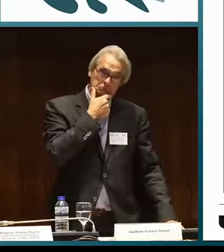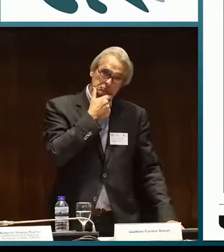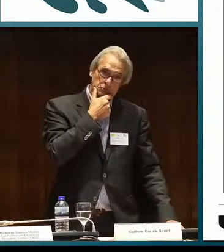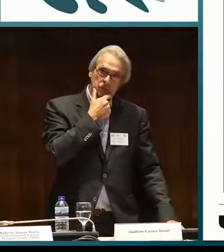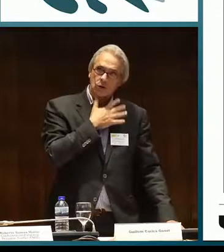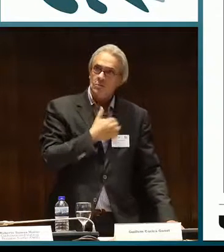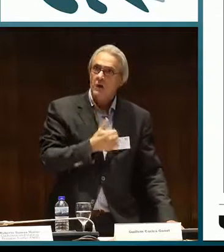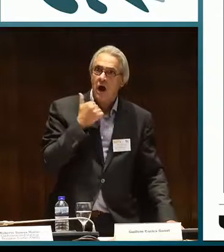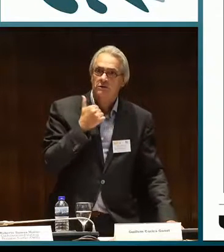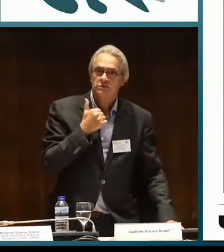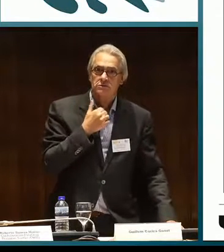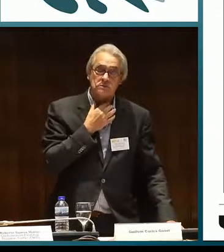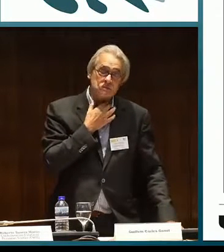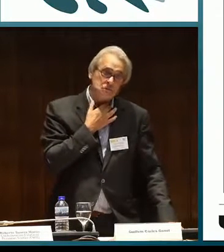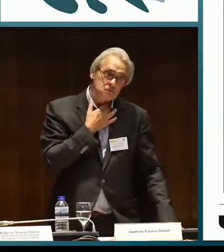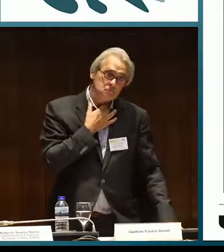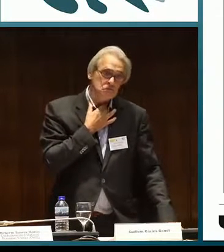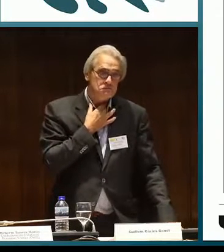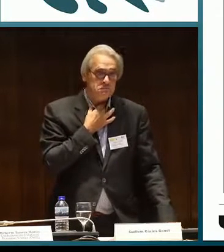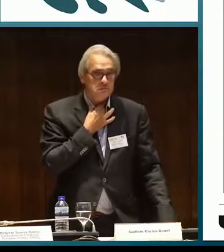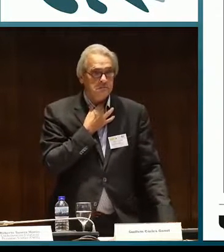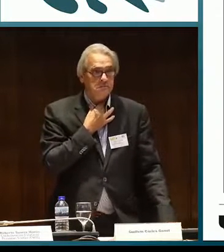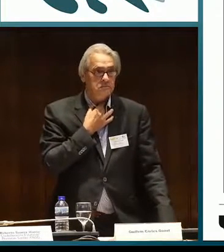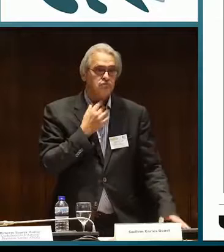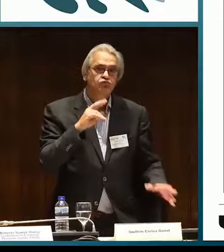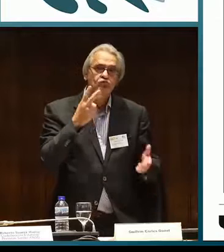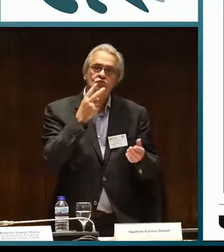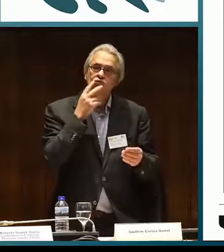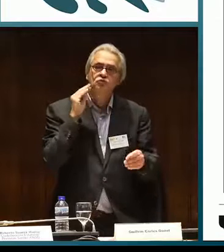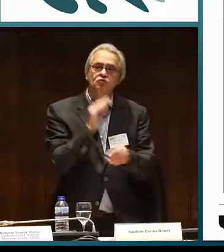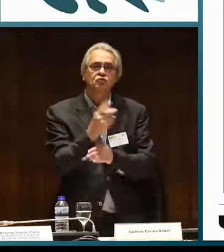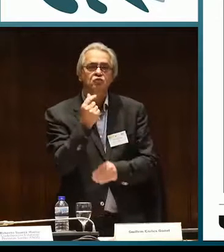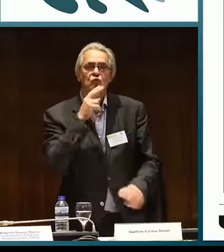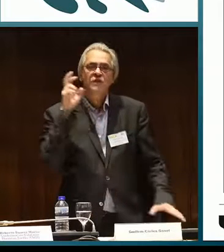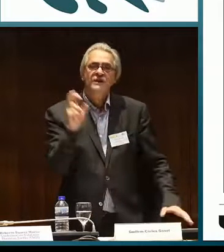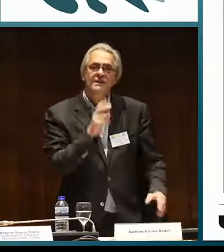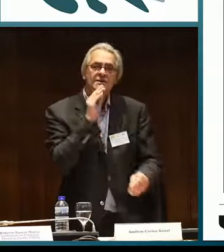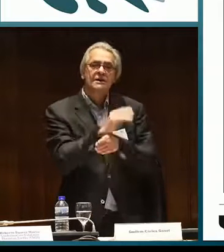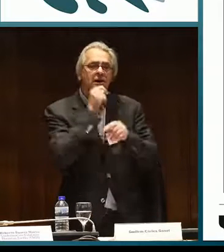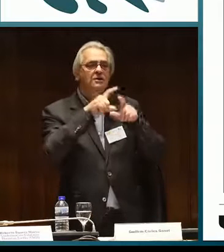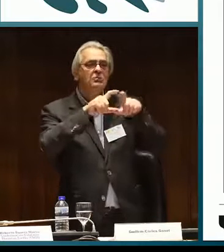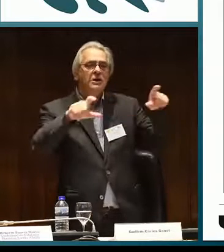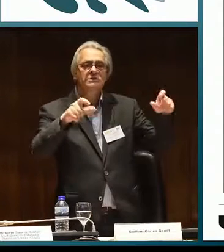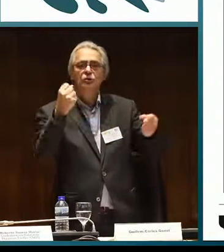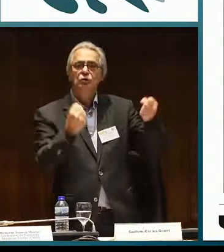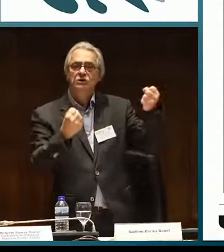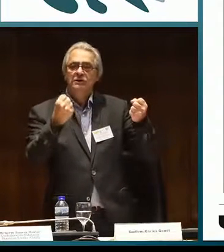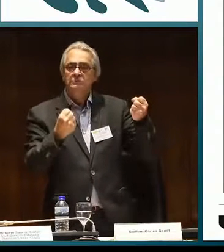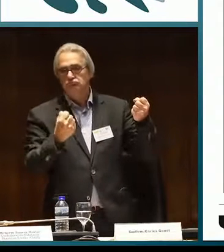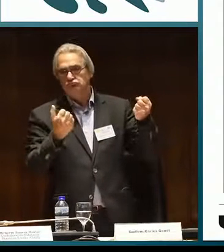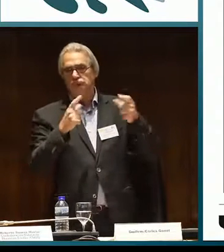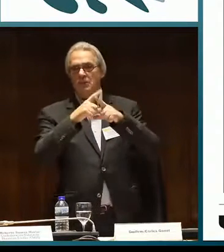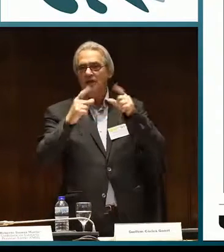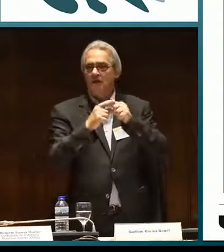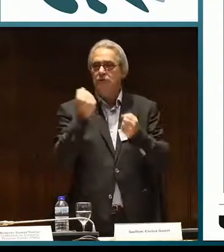aproximativos. Entonces, la respuesta que conseguimos al no tener unos datos fidedignos no es tan buena como la que